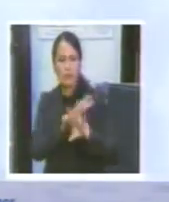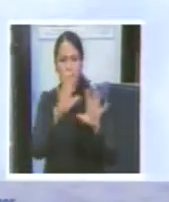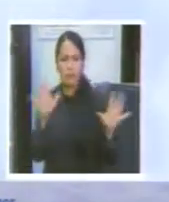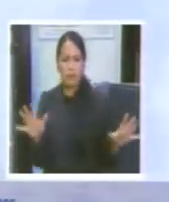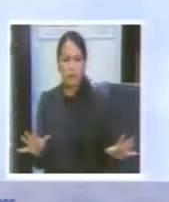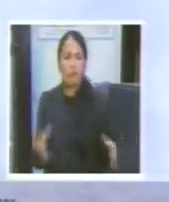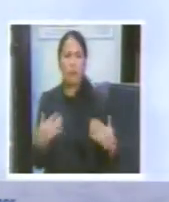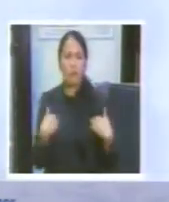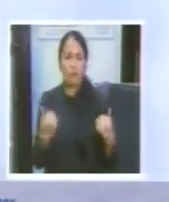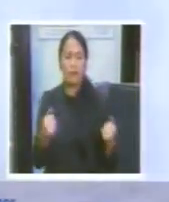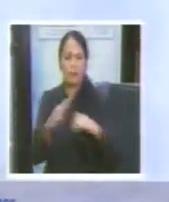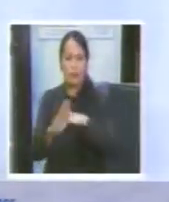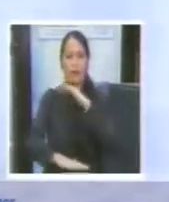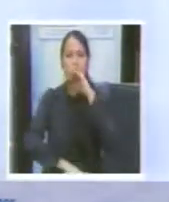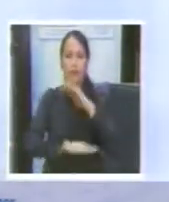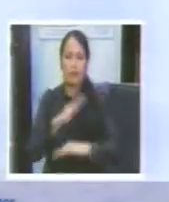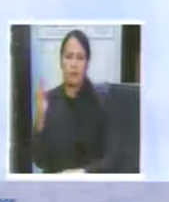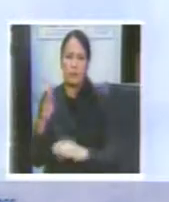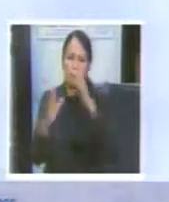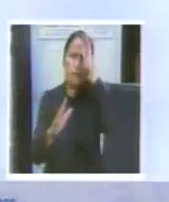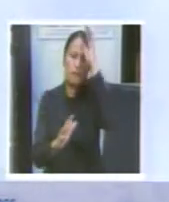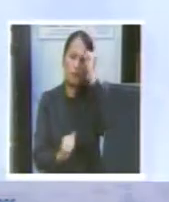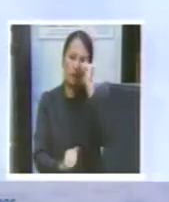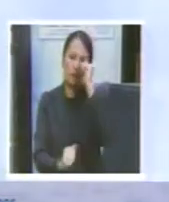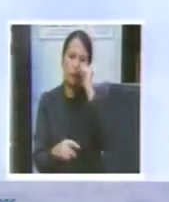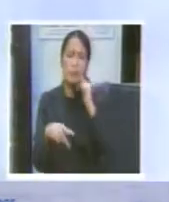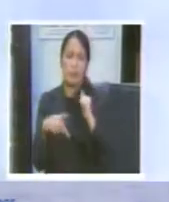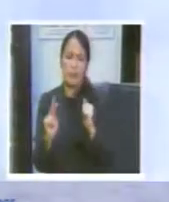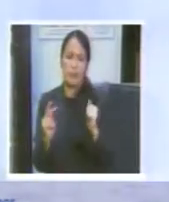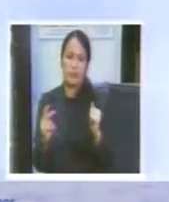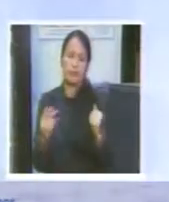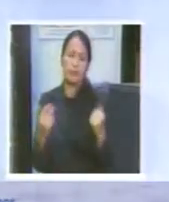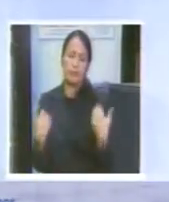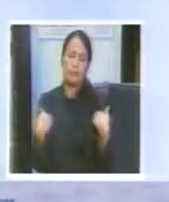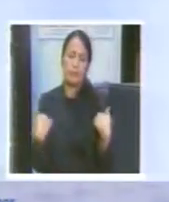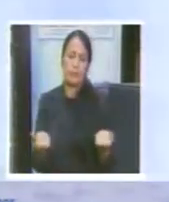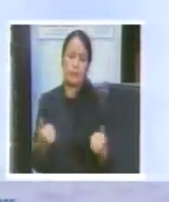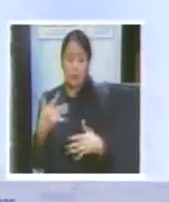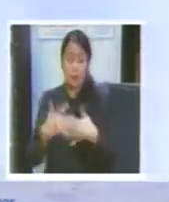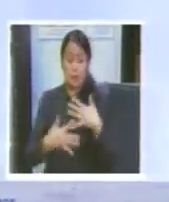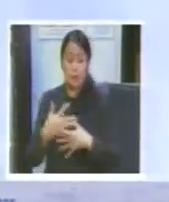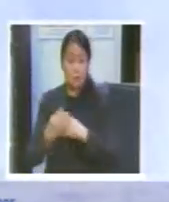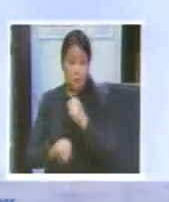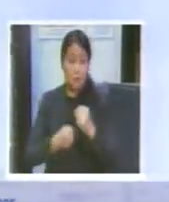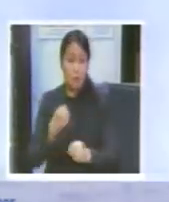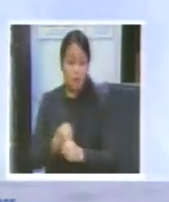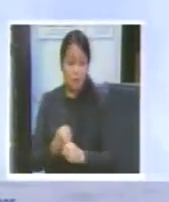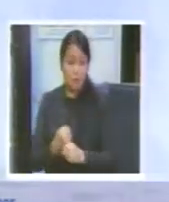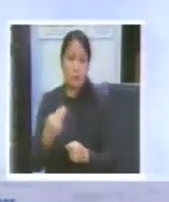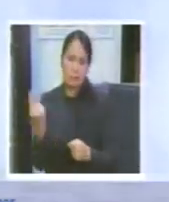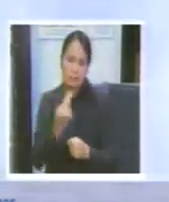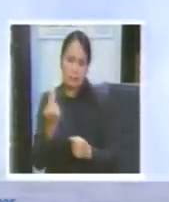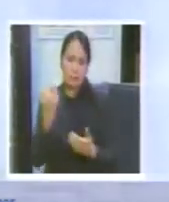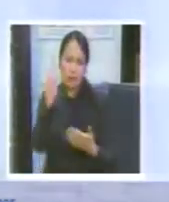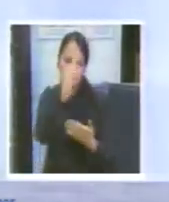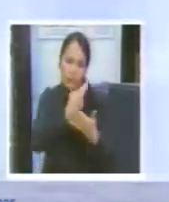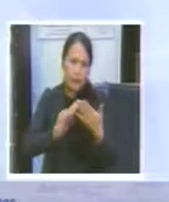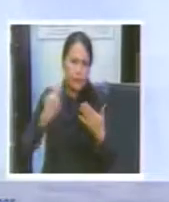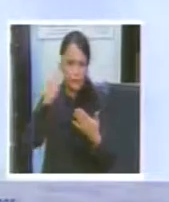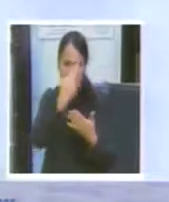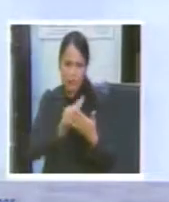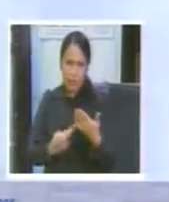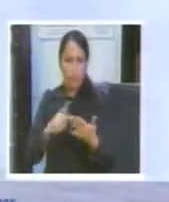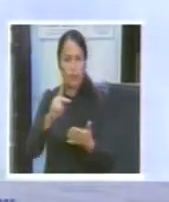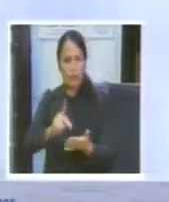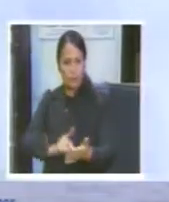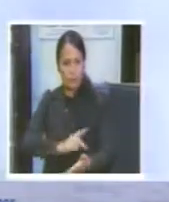de lo exitoso que ha sido este acuerdo, pero por supuesto, a 15 años creo que es momento de revisarlo. veo con muchísimo